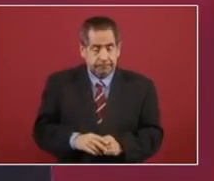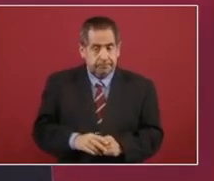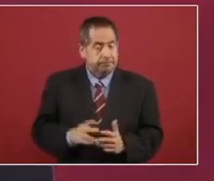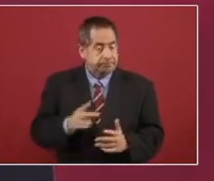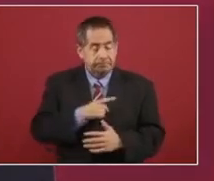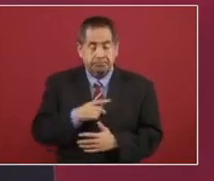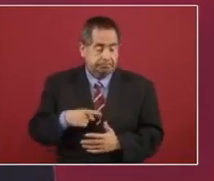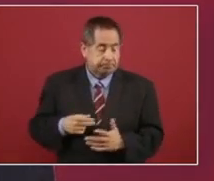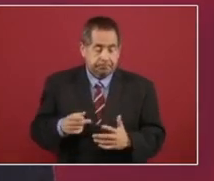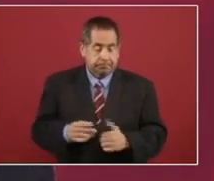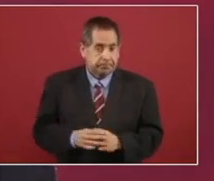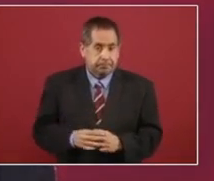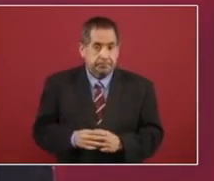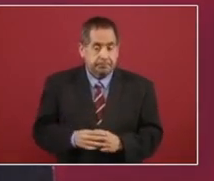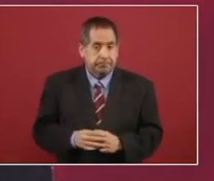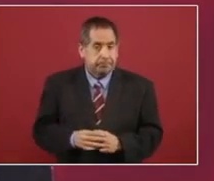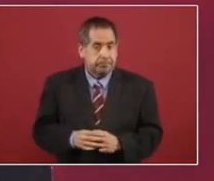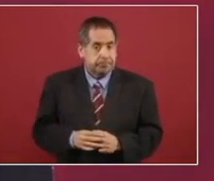debe